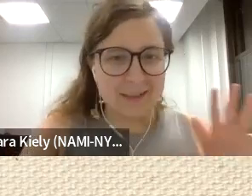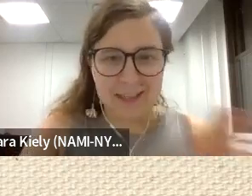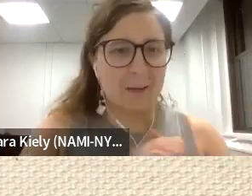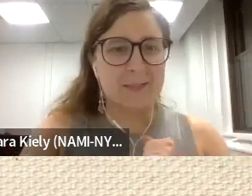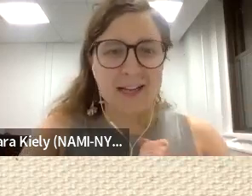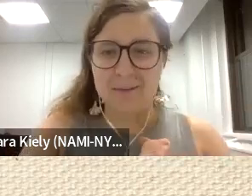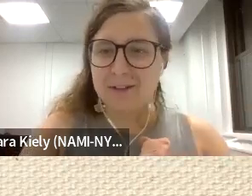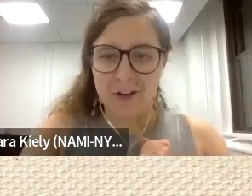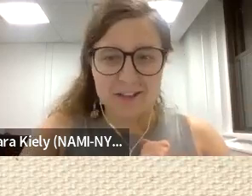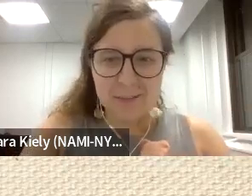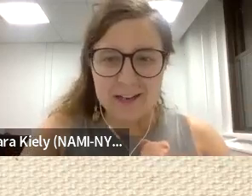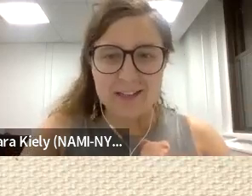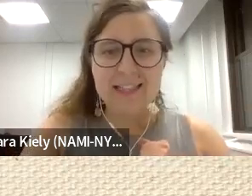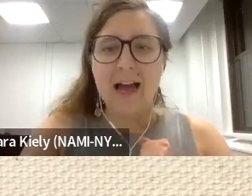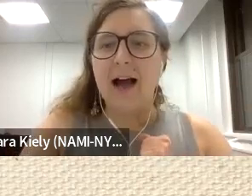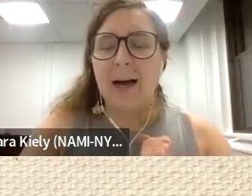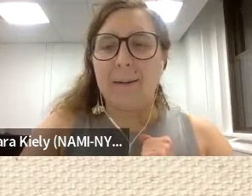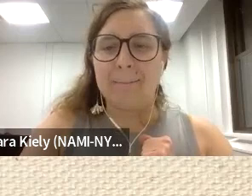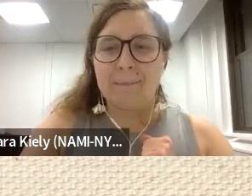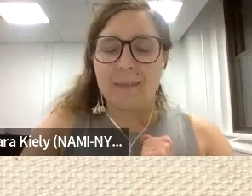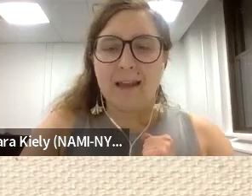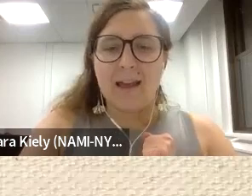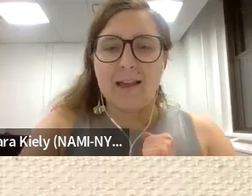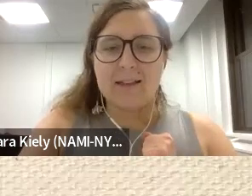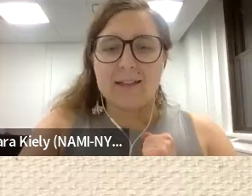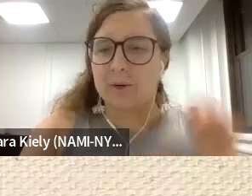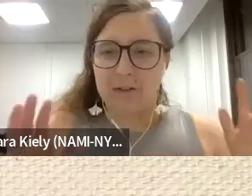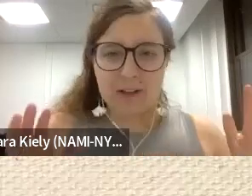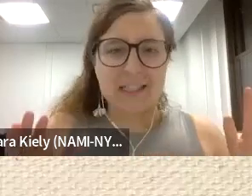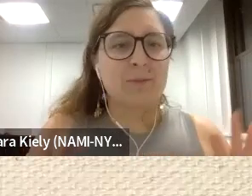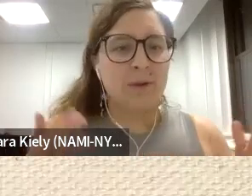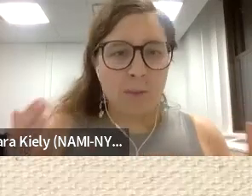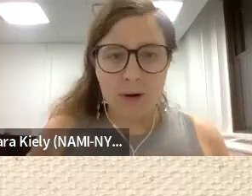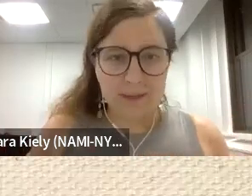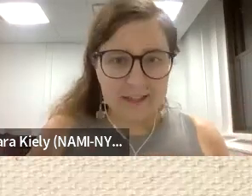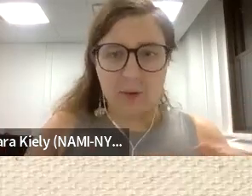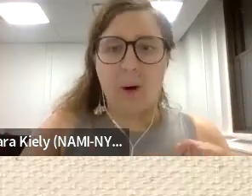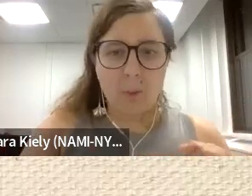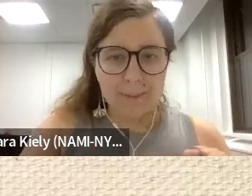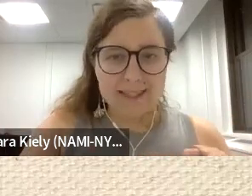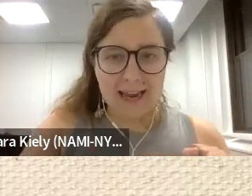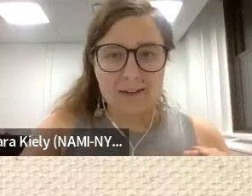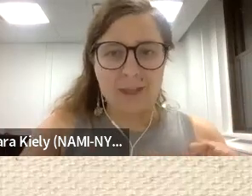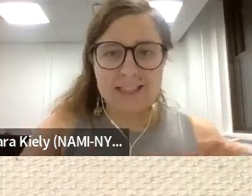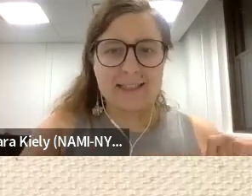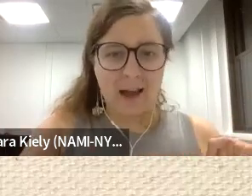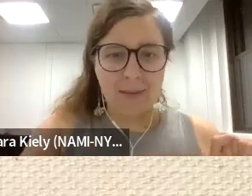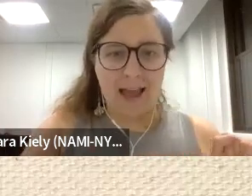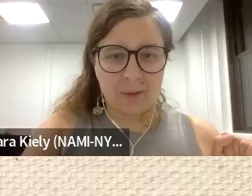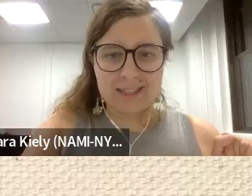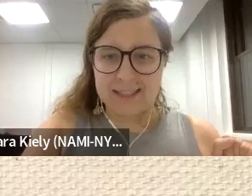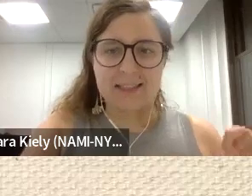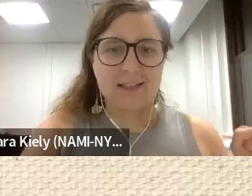diferentes. Pudiera decir más, pero también quiero dar la oportunidad a nuestros presentadores. Si quieren